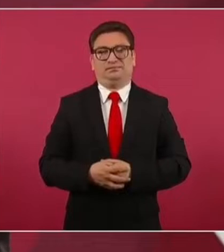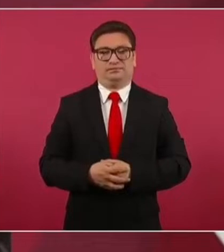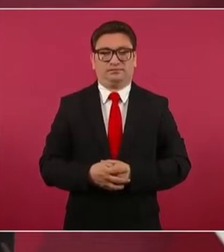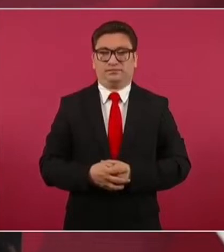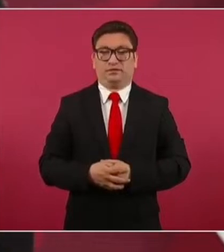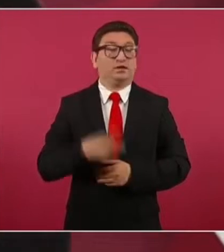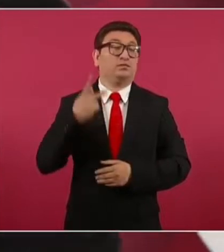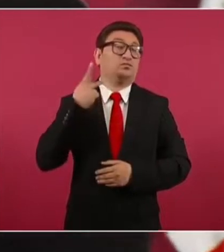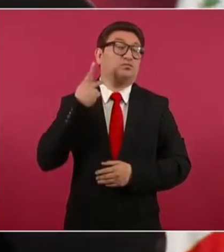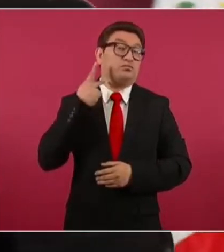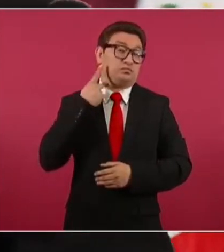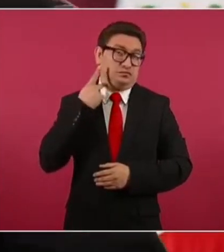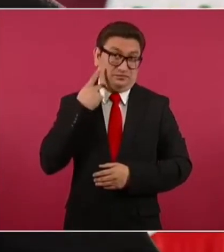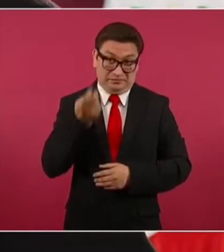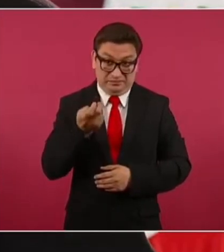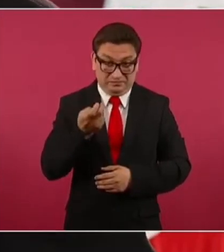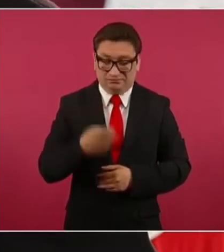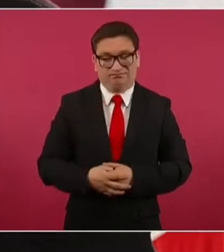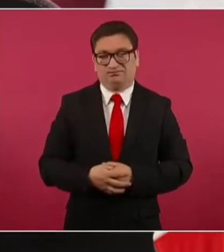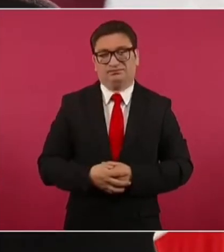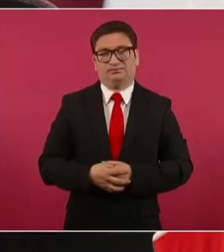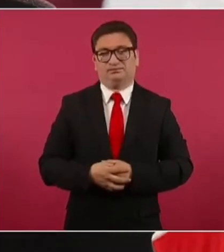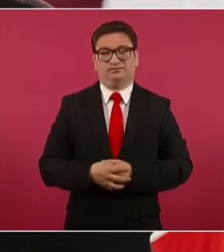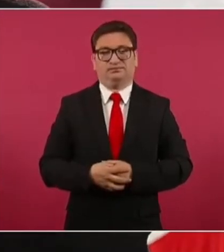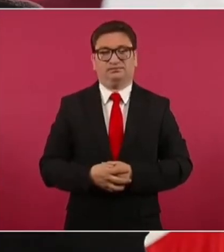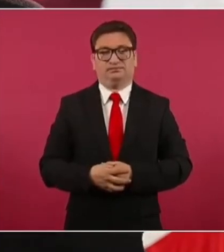la política no es maniquea,